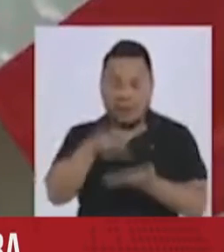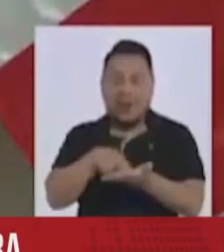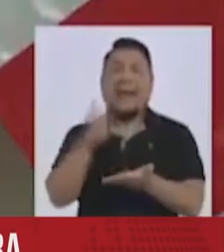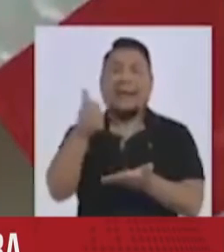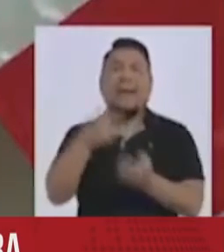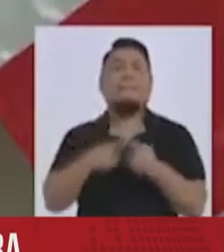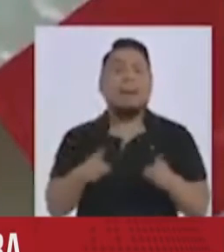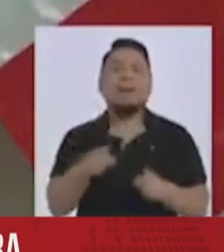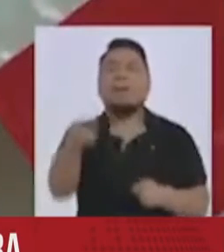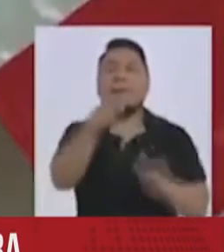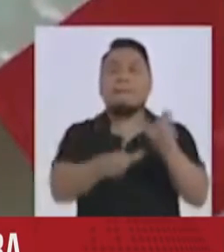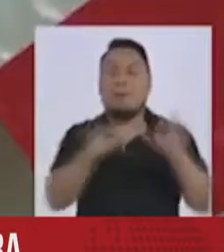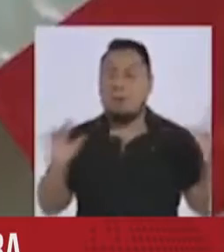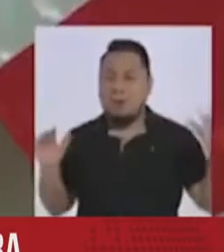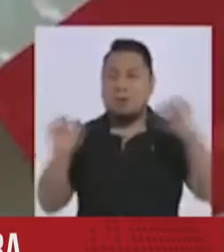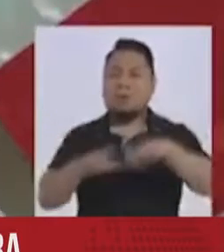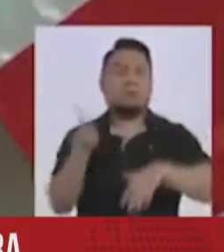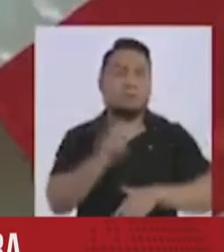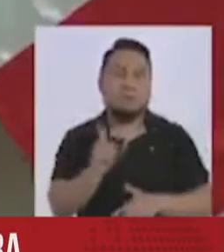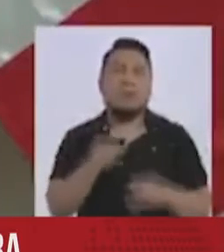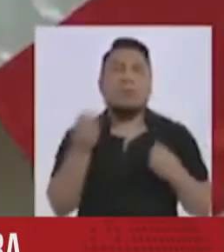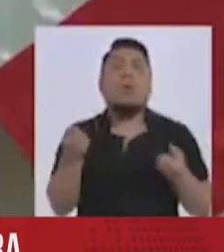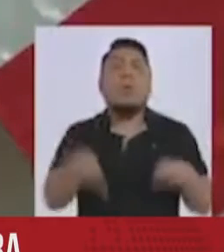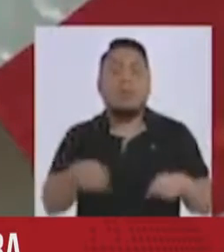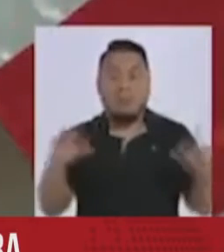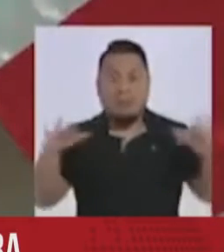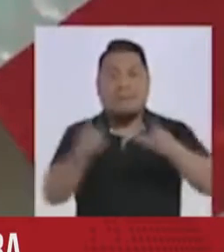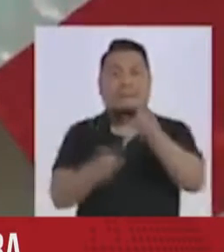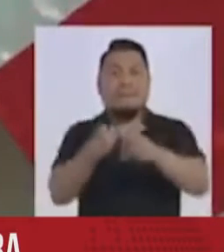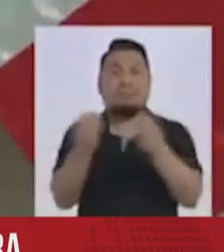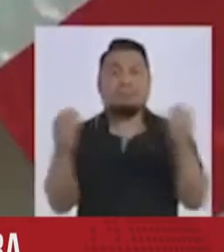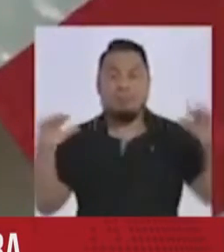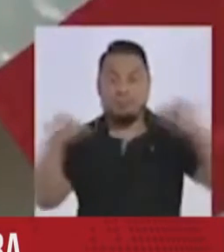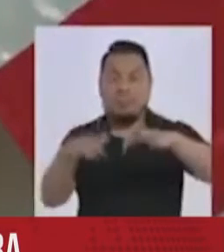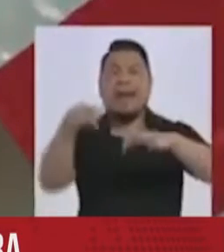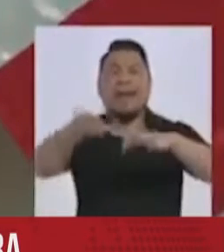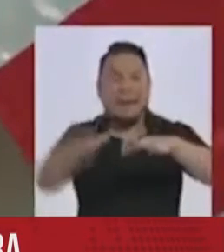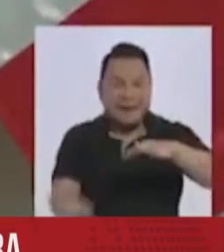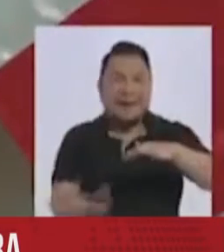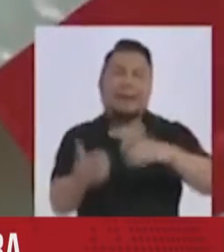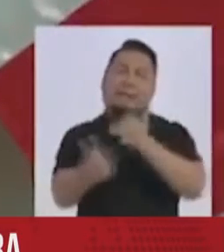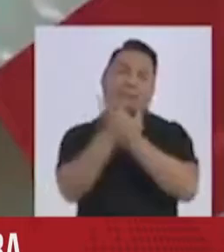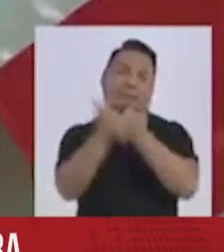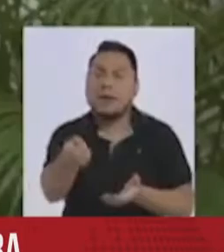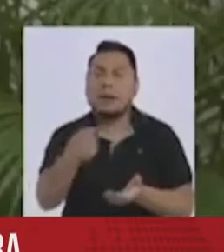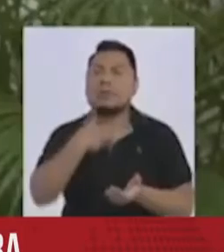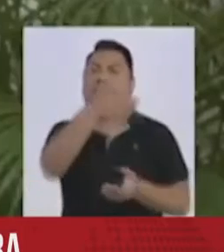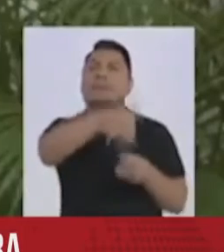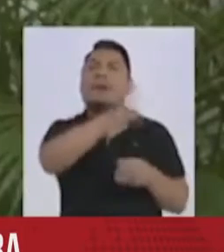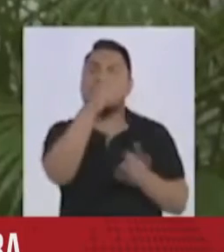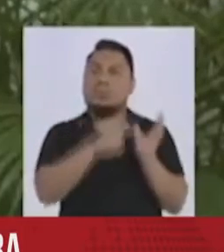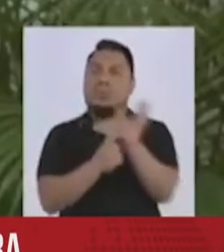la aglomeración de estas personas, porque como hemos dicho, donde hay aglomeración, donde hay gente, hay alto riesgo de contagio.